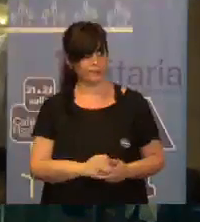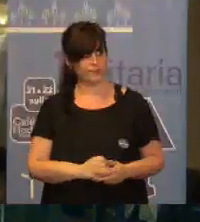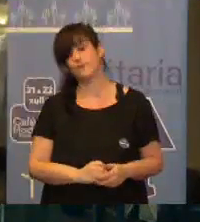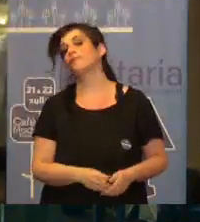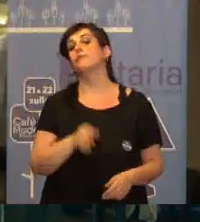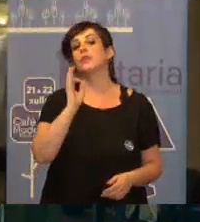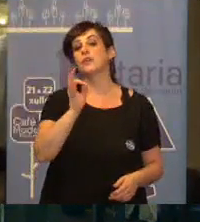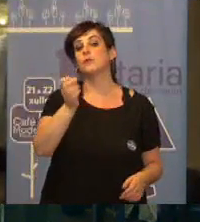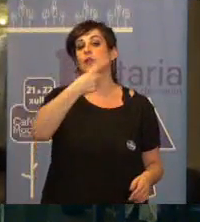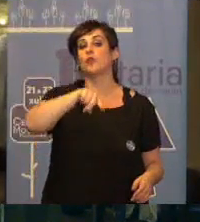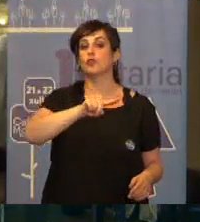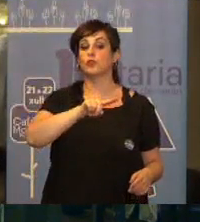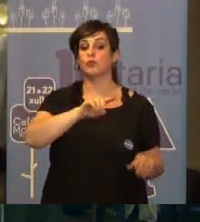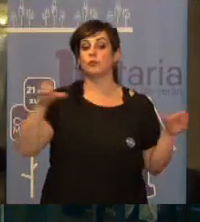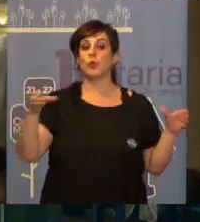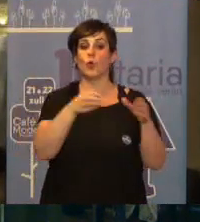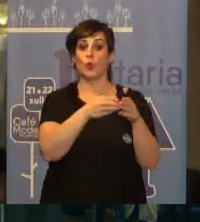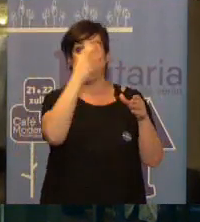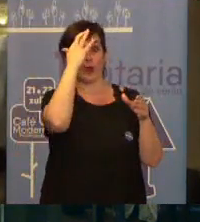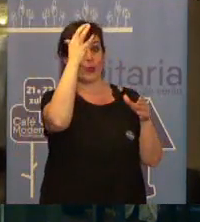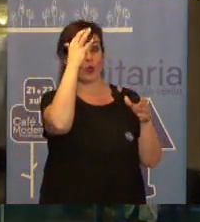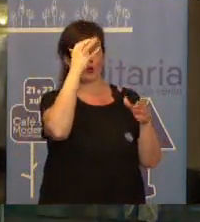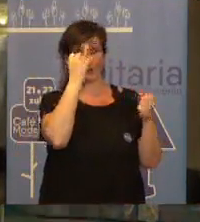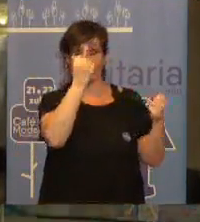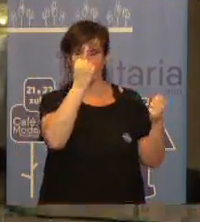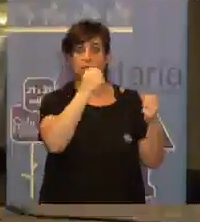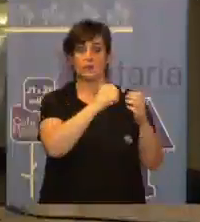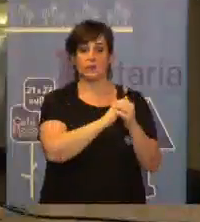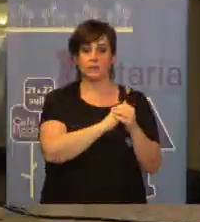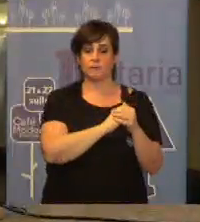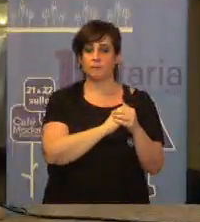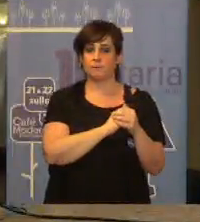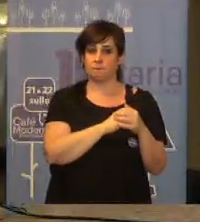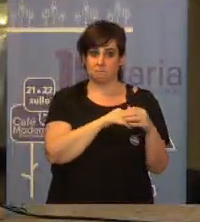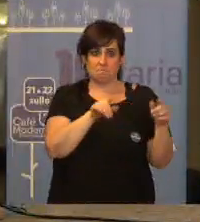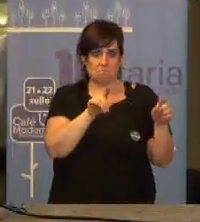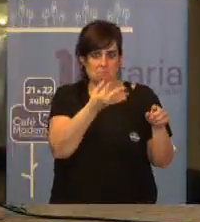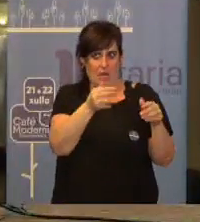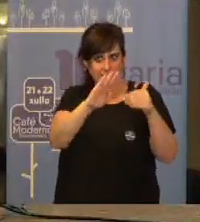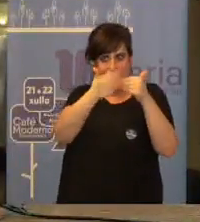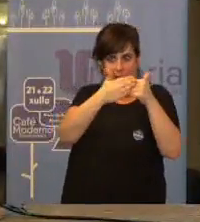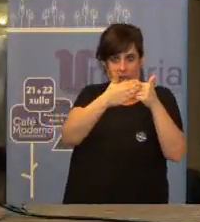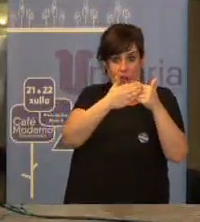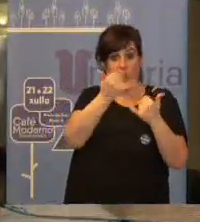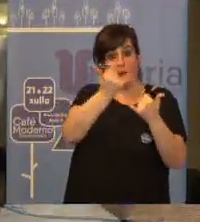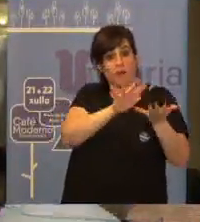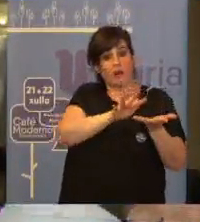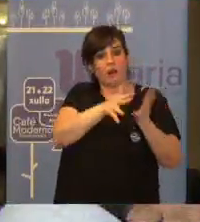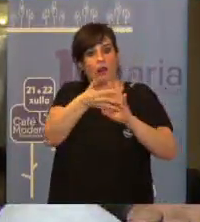transitamos desde partidos ideolóxicos con corpos doctrinales moi pechados a partidos máis laicos,